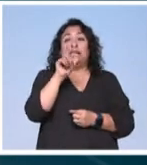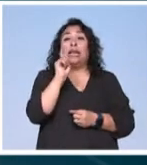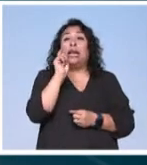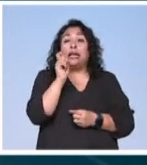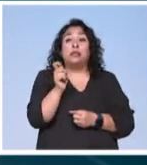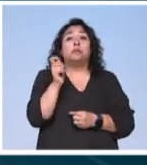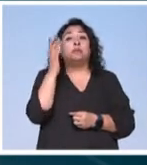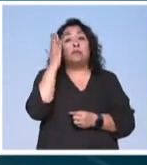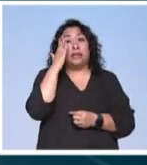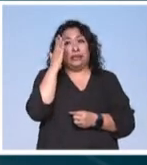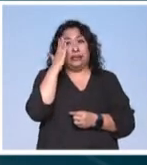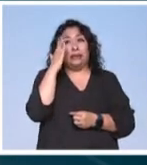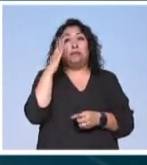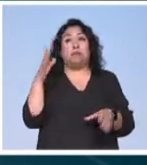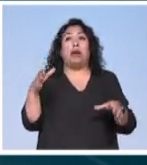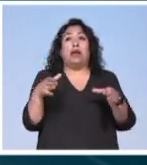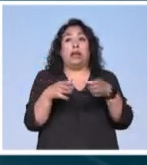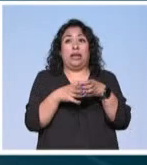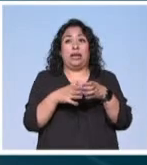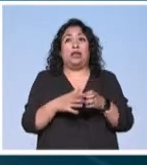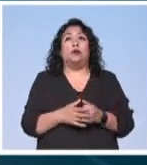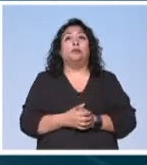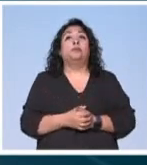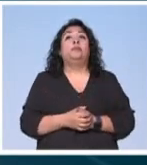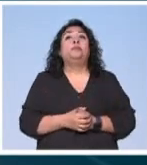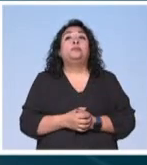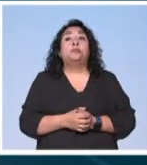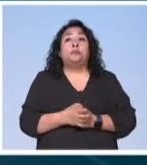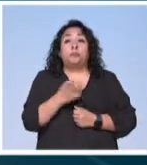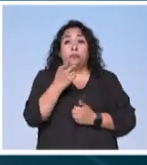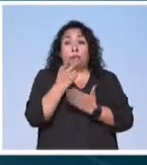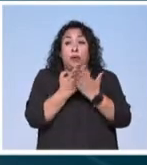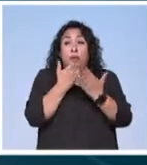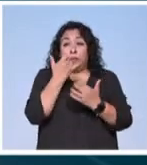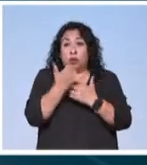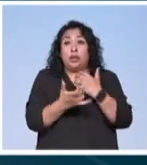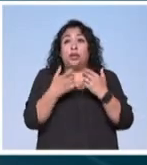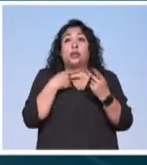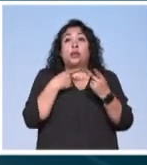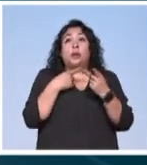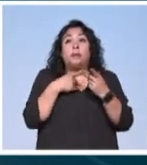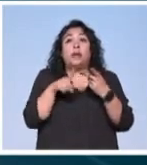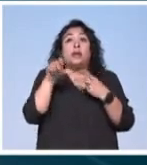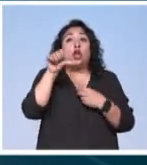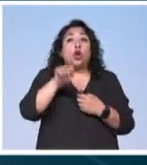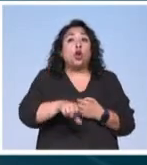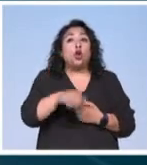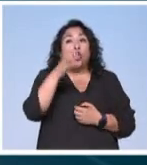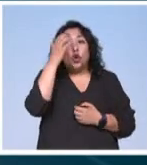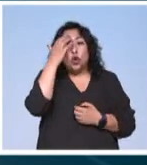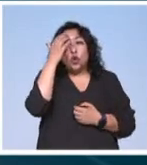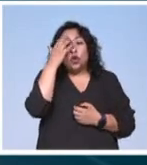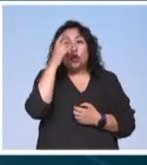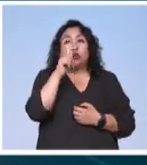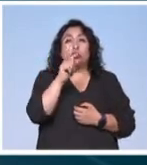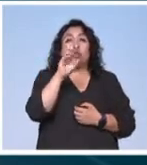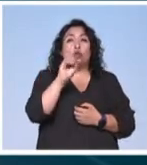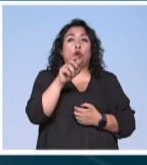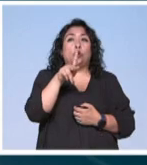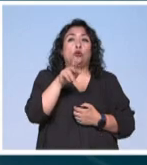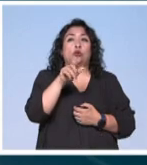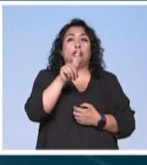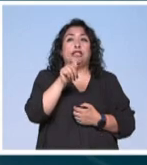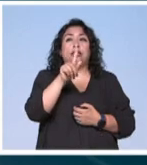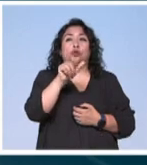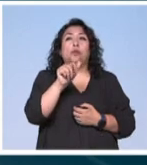ícono principal de este género. Además, con este proyecto, se dio inicio a lo que hoy se conoce como Tokusatsu, que son